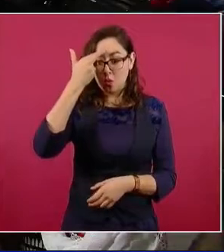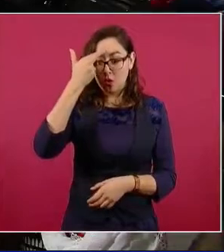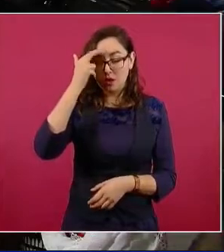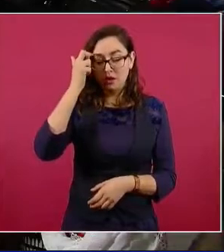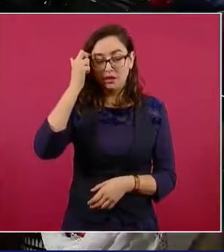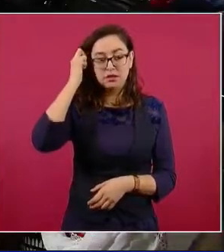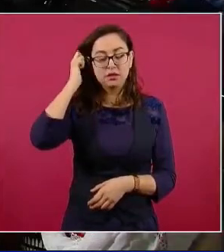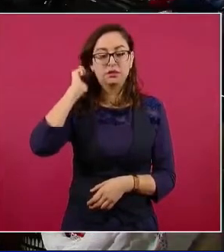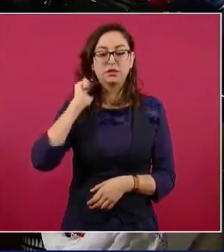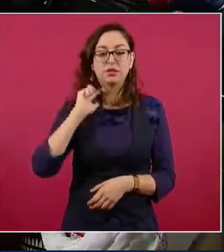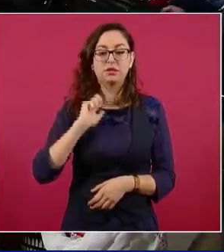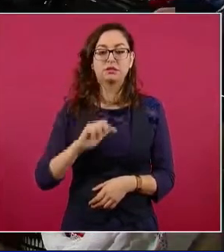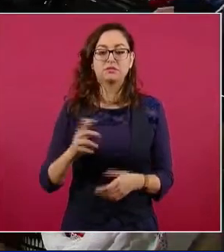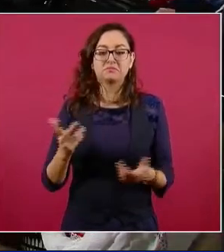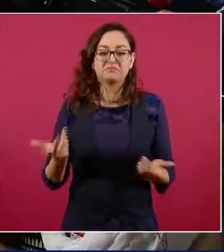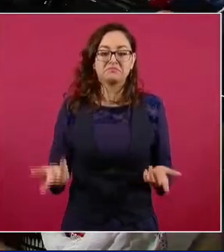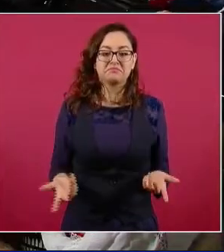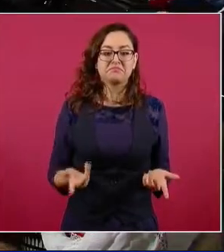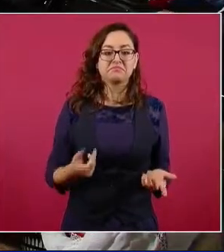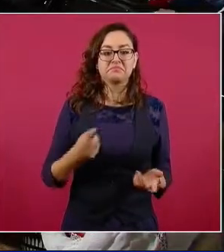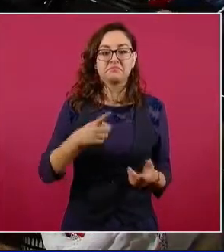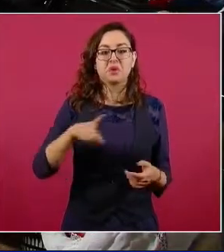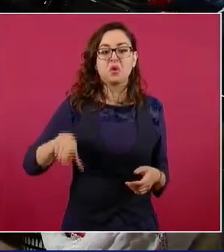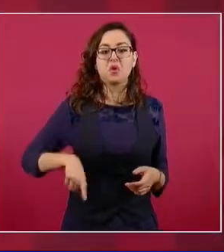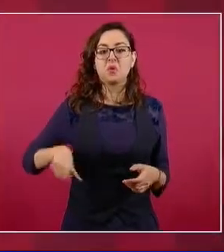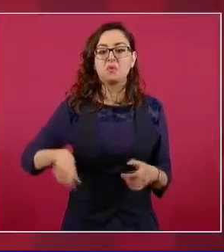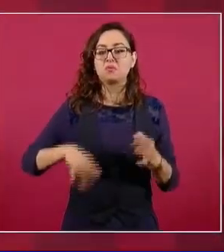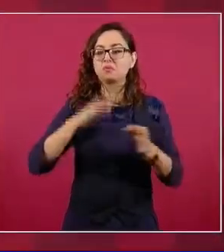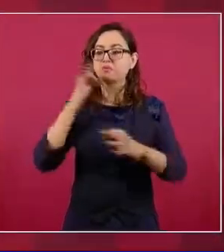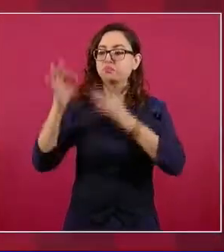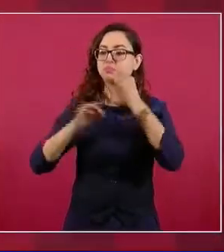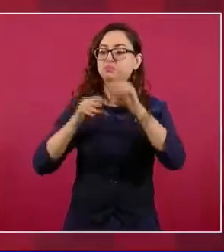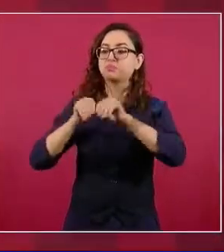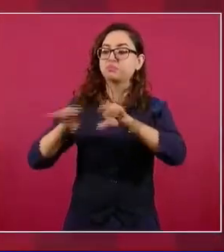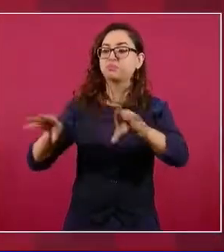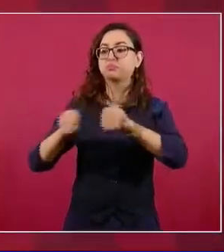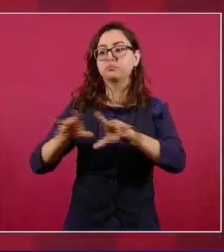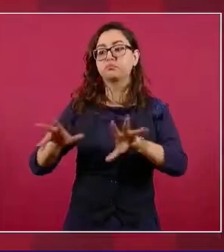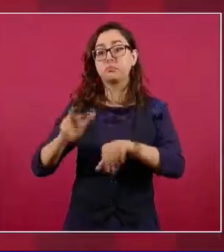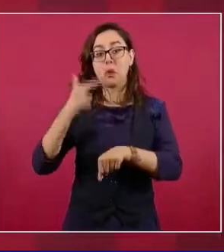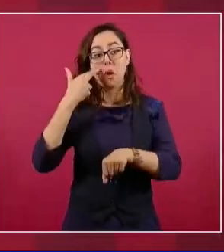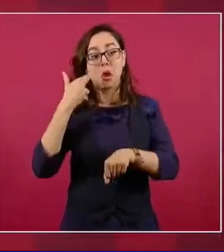bombardeaban con los dichos de que el que no tranza no avanza